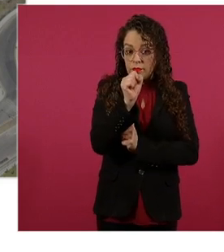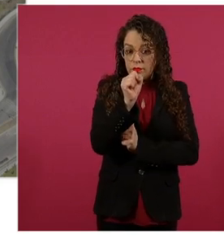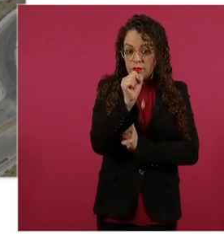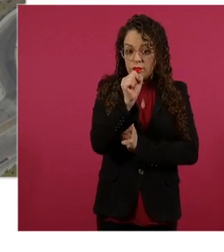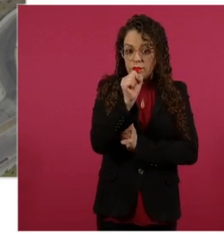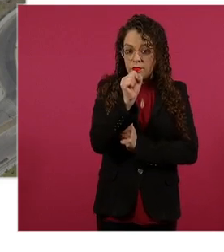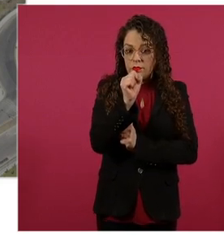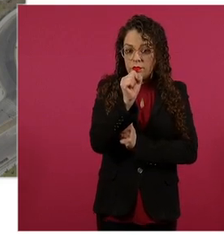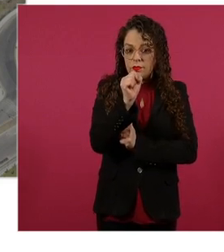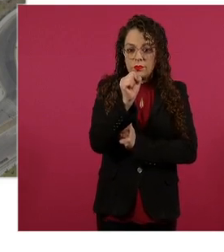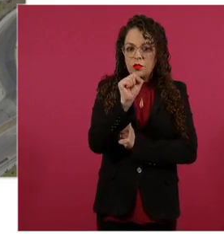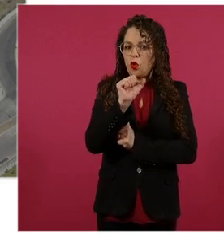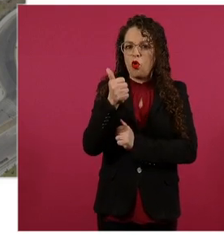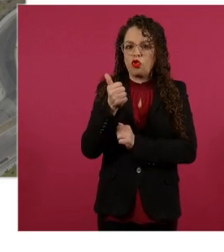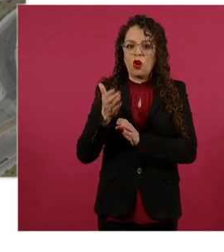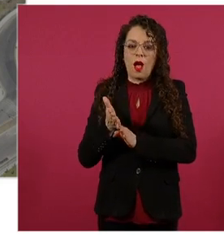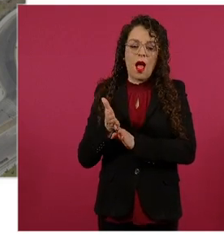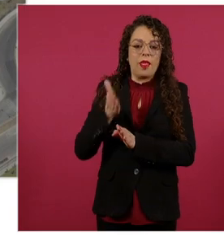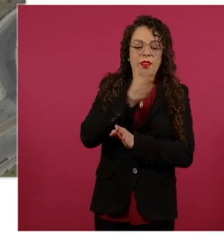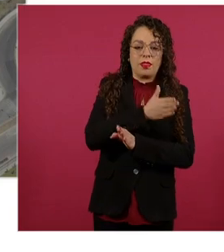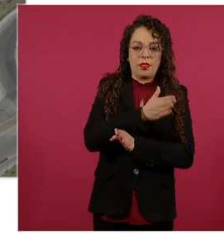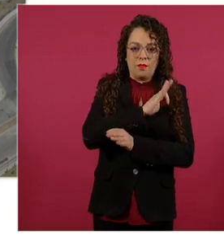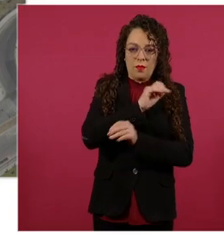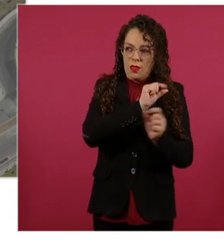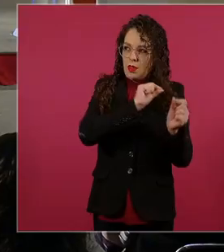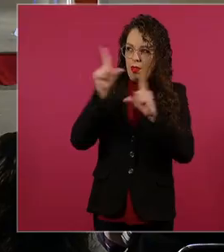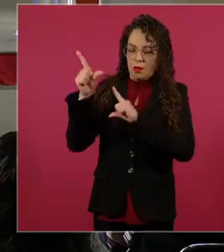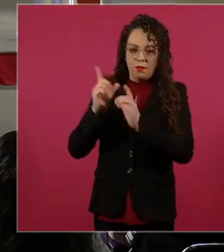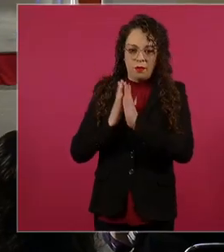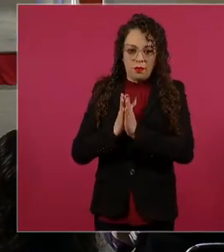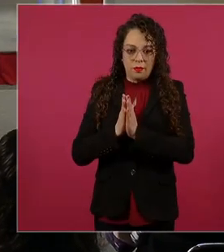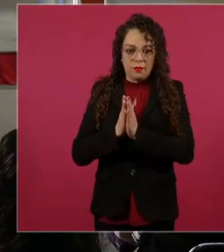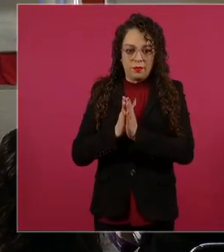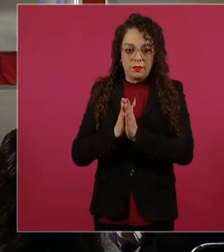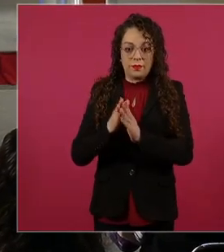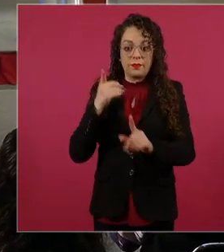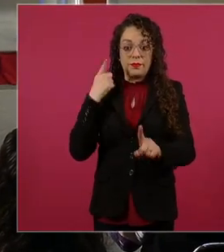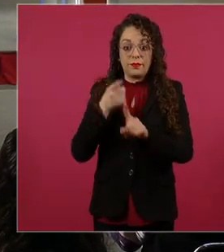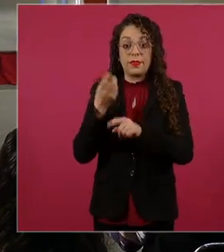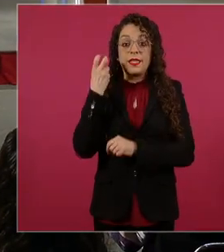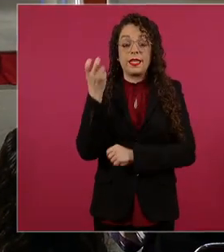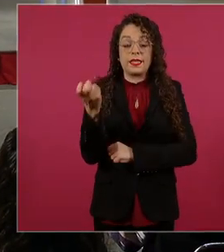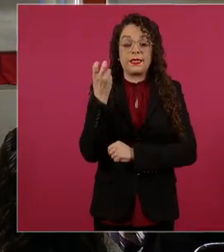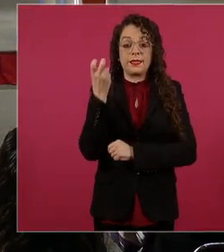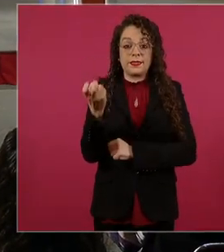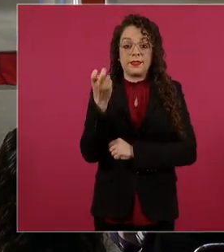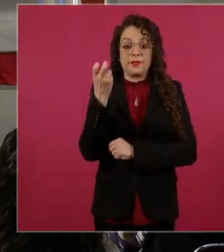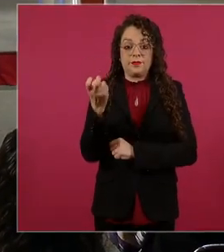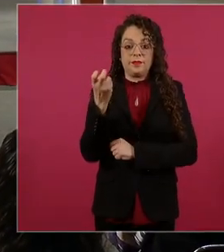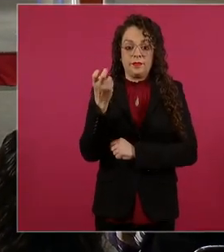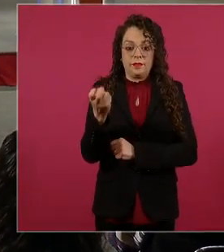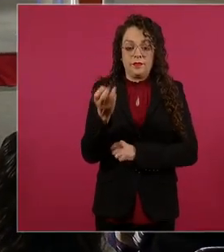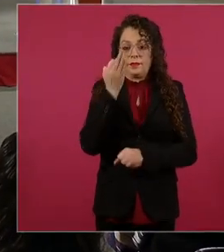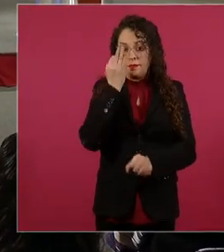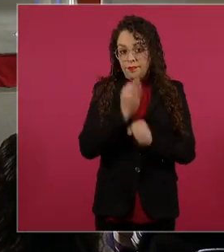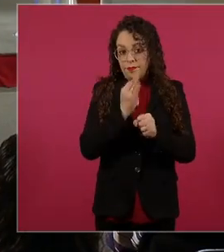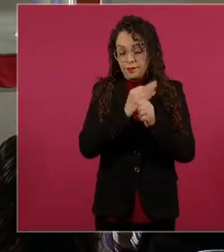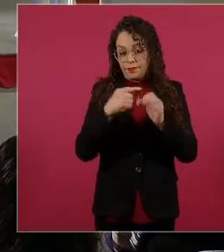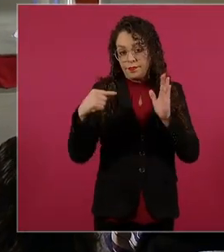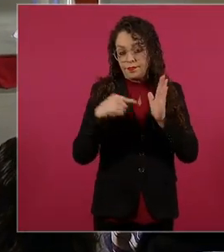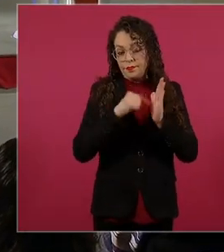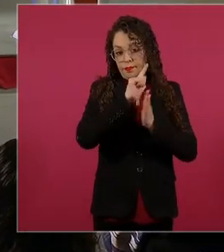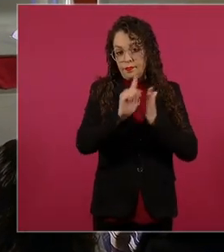en la anterior si pueden poner, está precisamente eso. Entonces, hoy la Constitución establece que el Infonavit